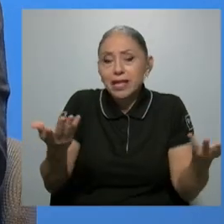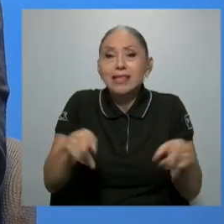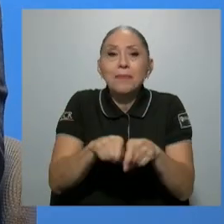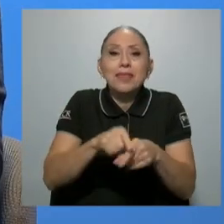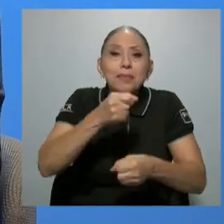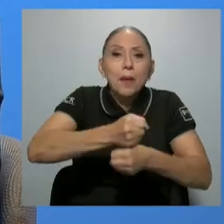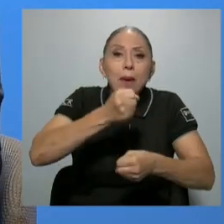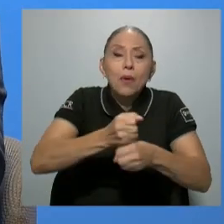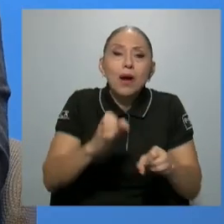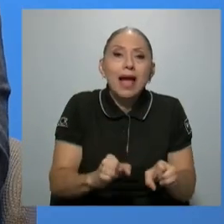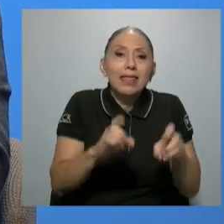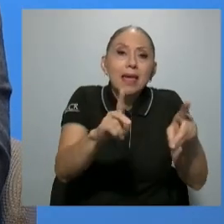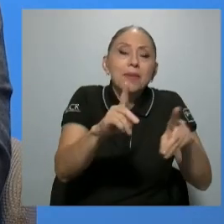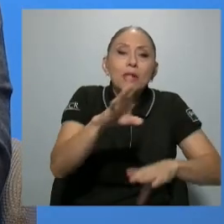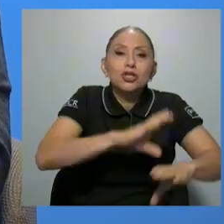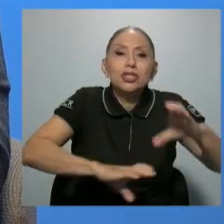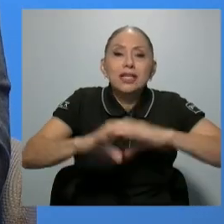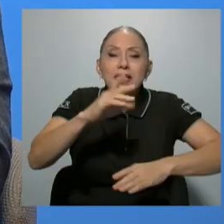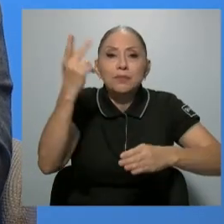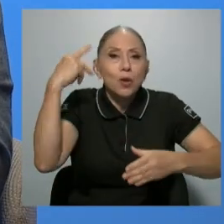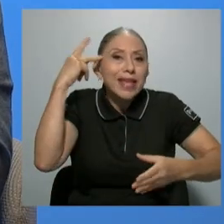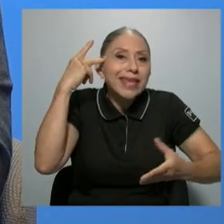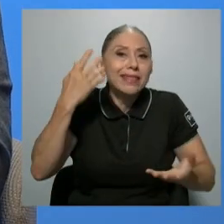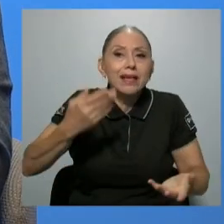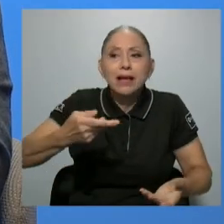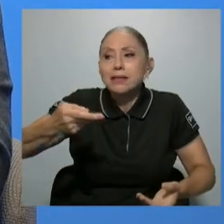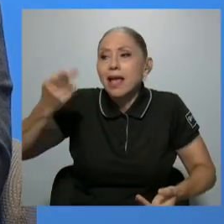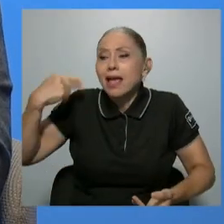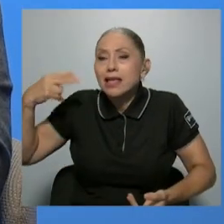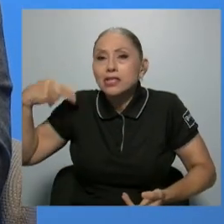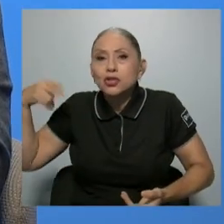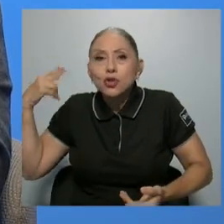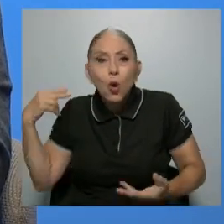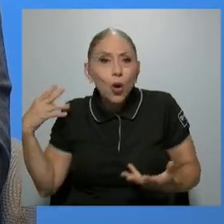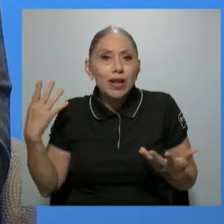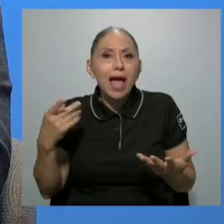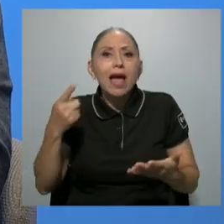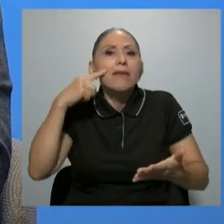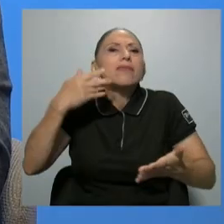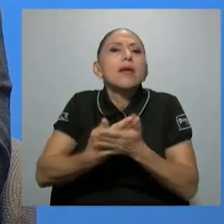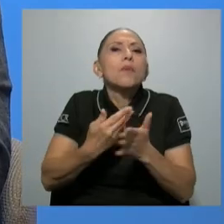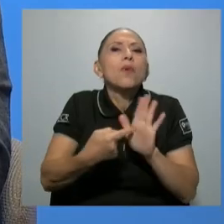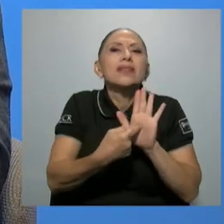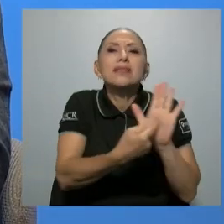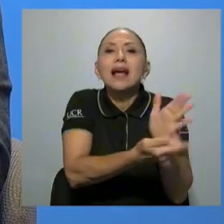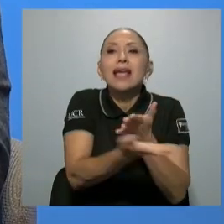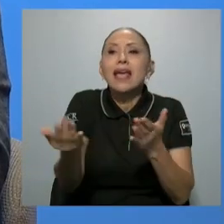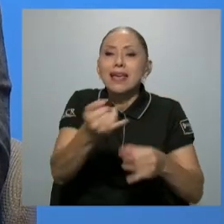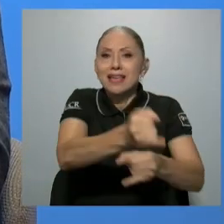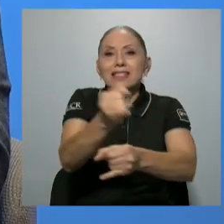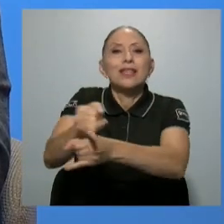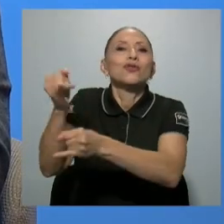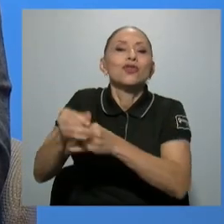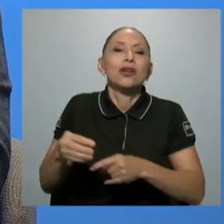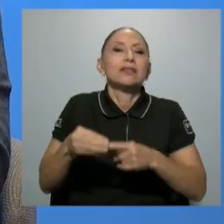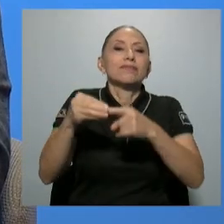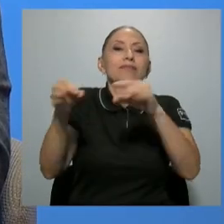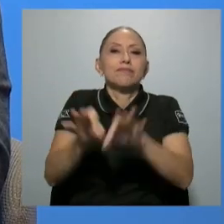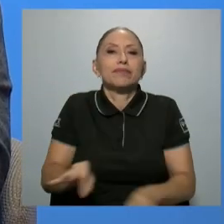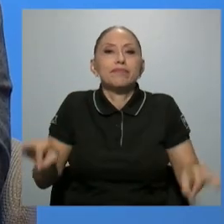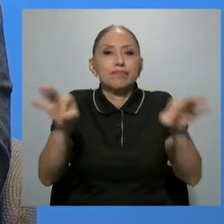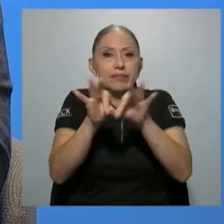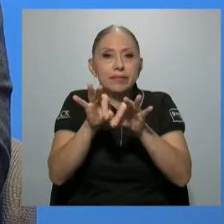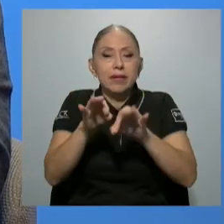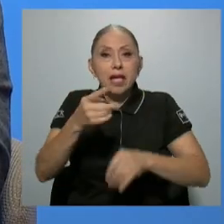ciencias políticas, en historia, a lo largo de muchas décadas lo que muestran es que las instituciones son claves y estamos literalmente